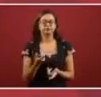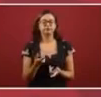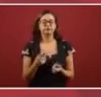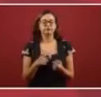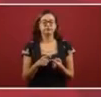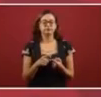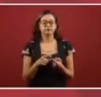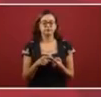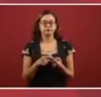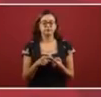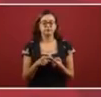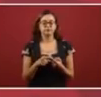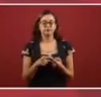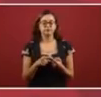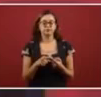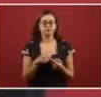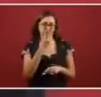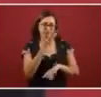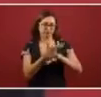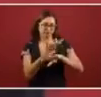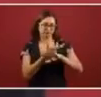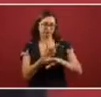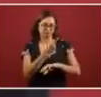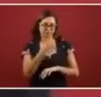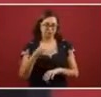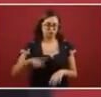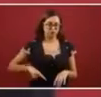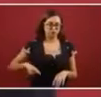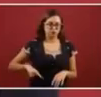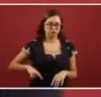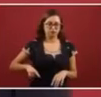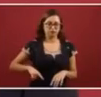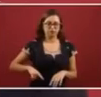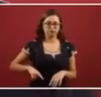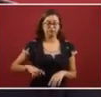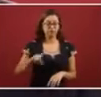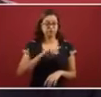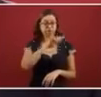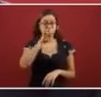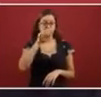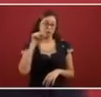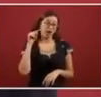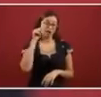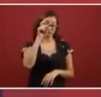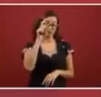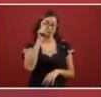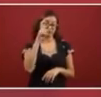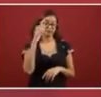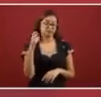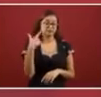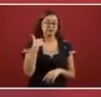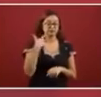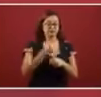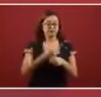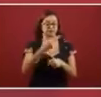en el gobierno de Estados Unidos. Y cuando fue secretario de Marina, Daniels